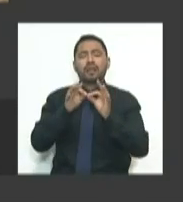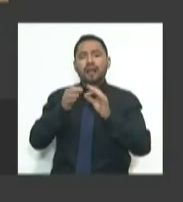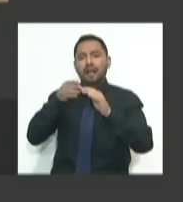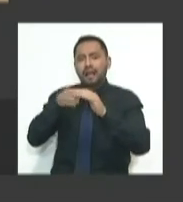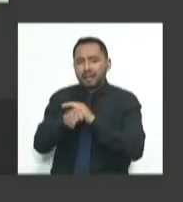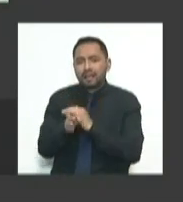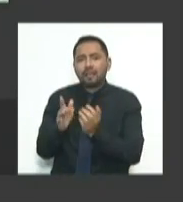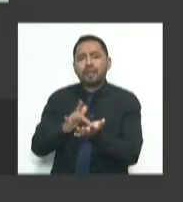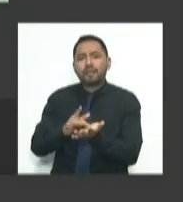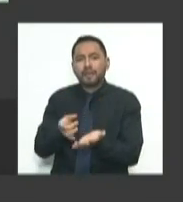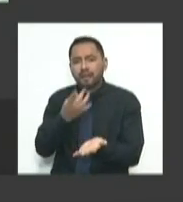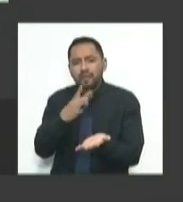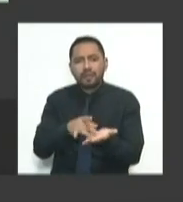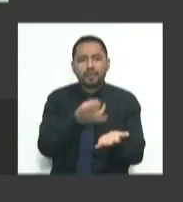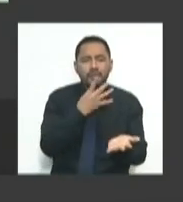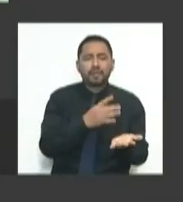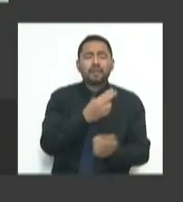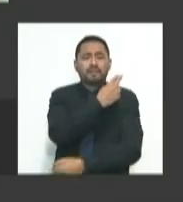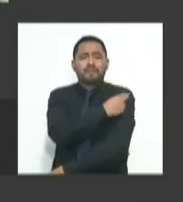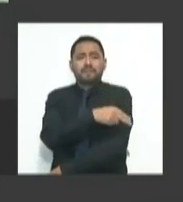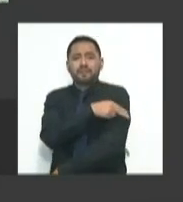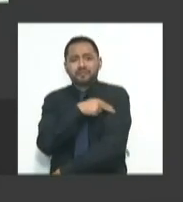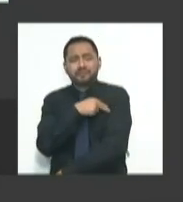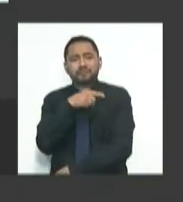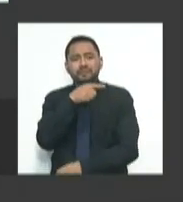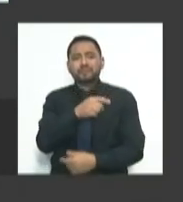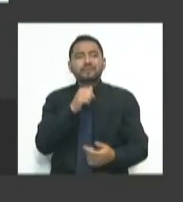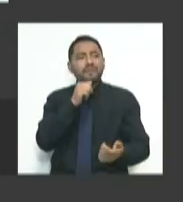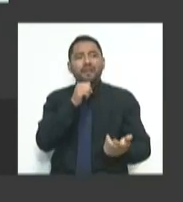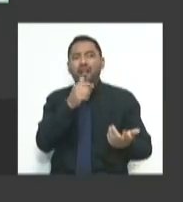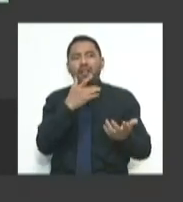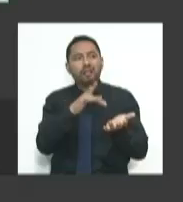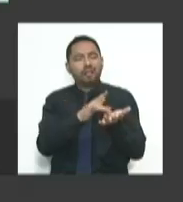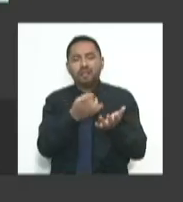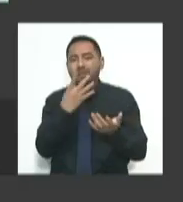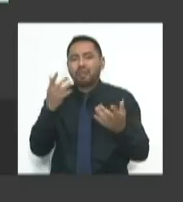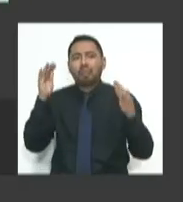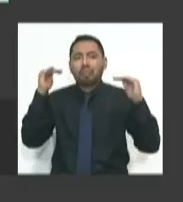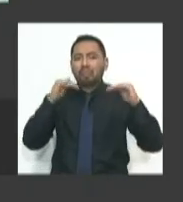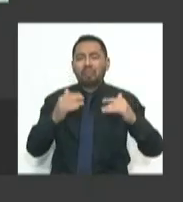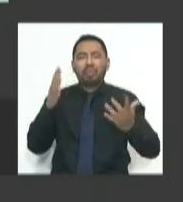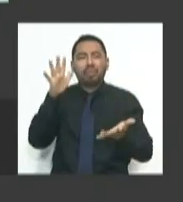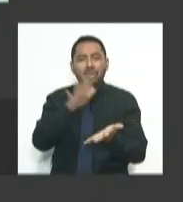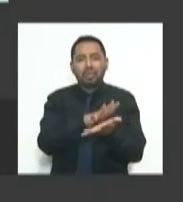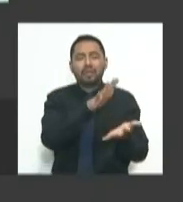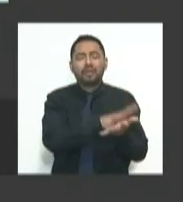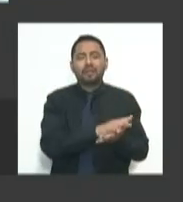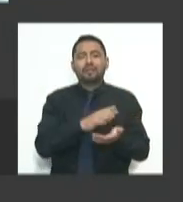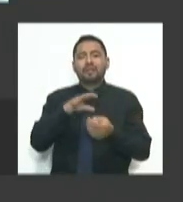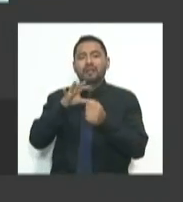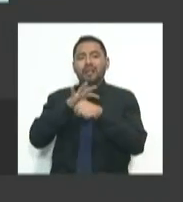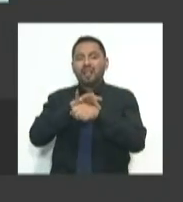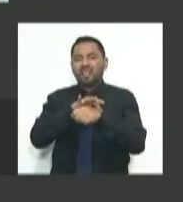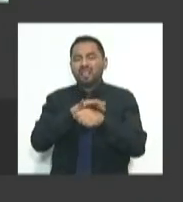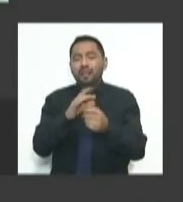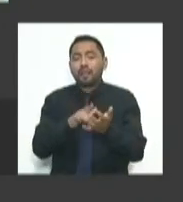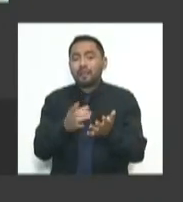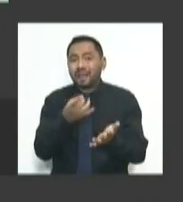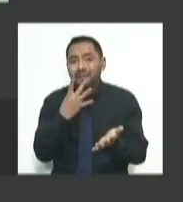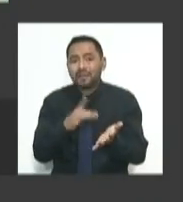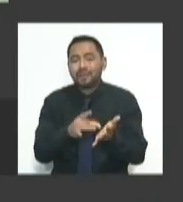personas que vigilen a todos los funcionarios empezando por la propia presidenta de la república en caso de que ella